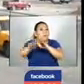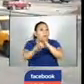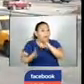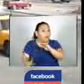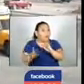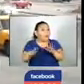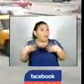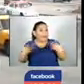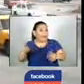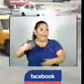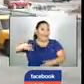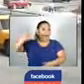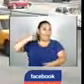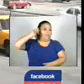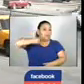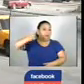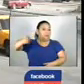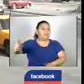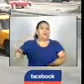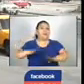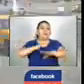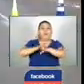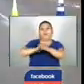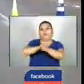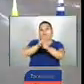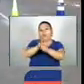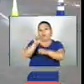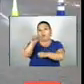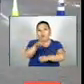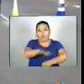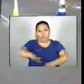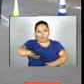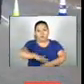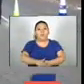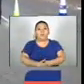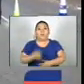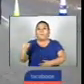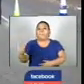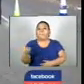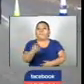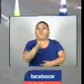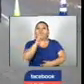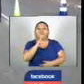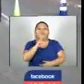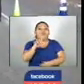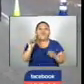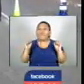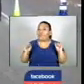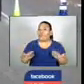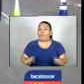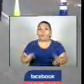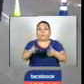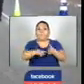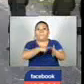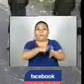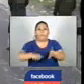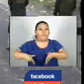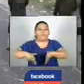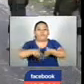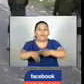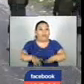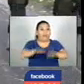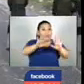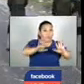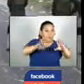hondureñas para tratar de mitigar los casos de COVID-19 en el territorio. Los hondureños no pueden transitar las calles en un horario comprendido entre